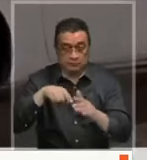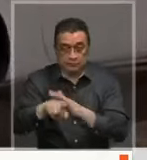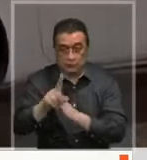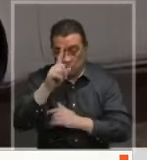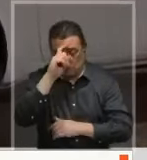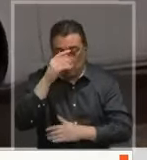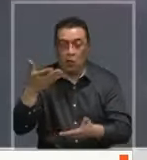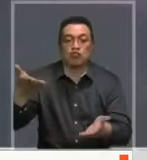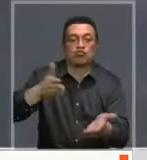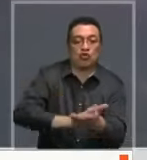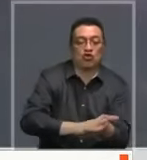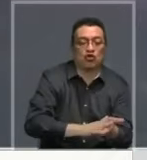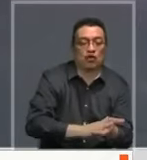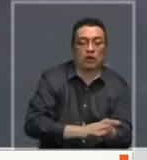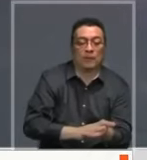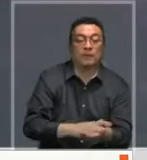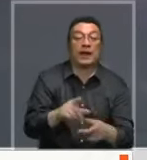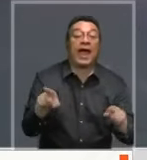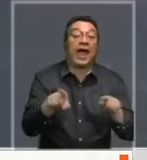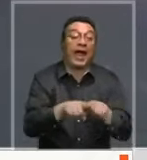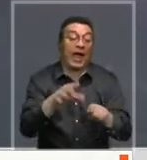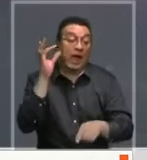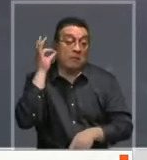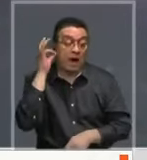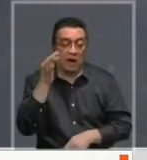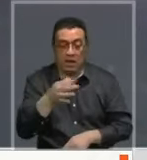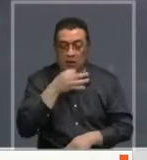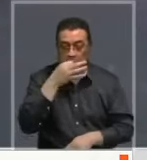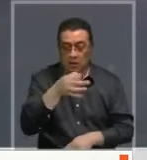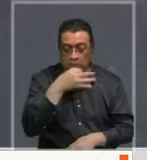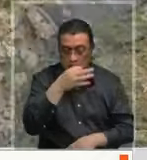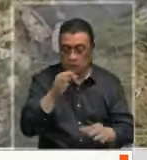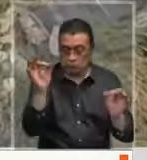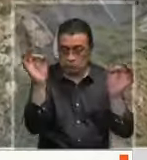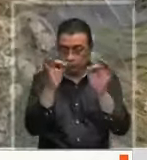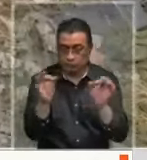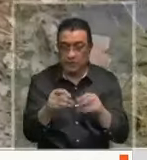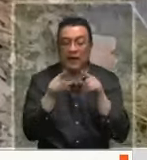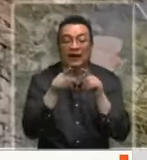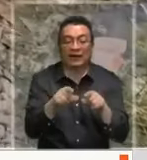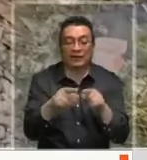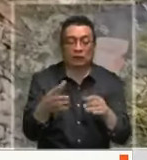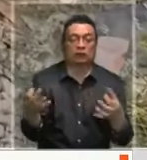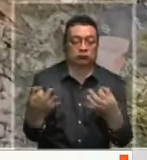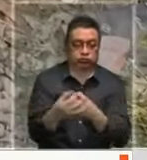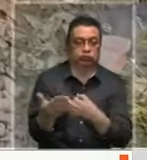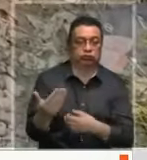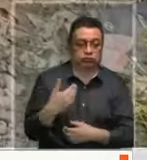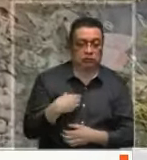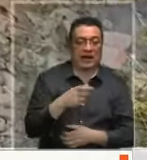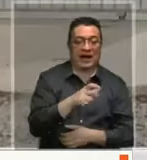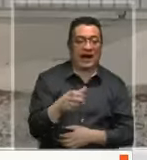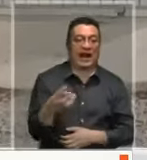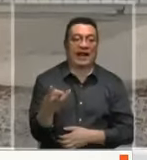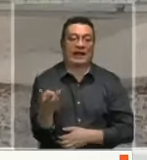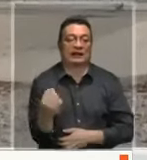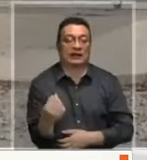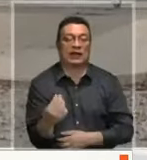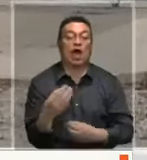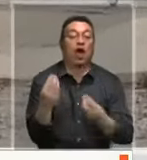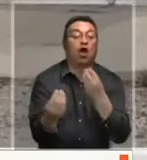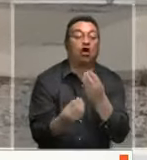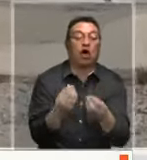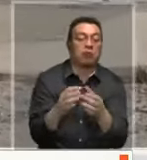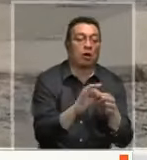fallecido. Vamos a escuchar a su propia hermana, quien ha entregado declaraciones a nuestro noticiero y por supuesto cómo fueron los hechos